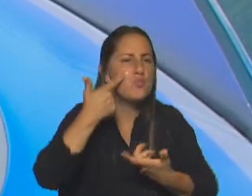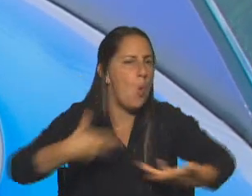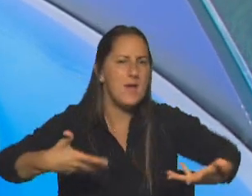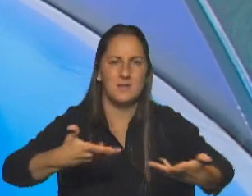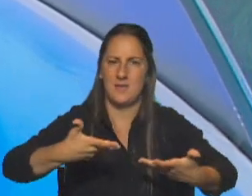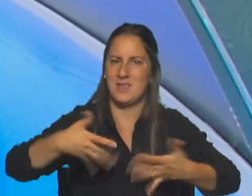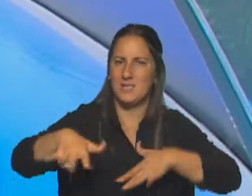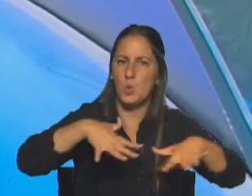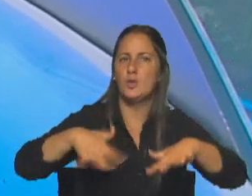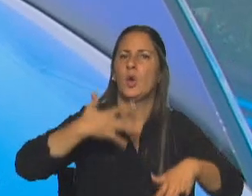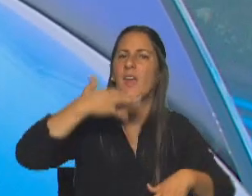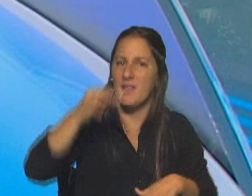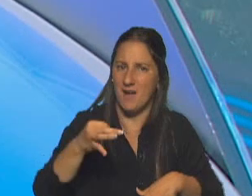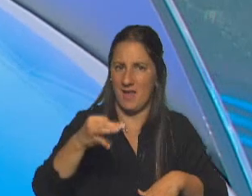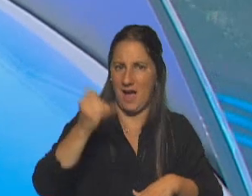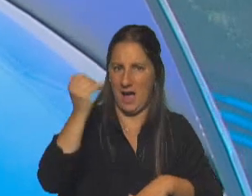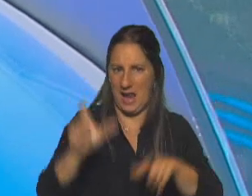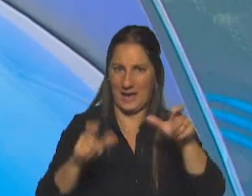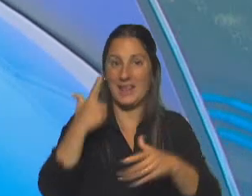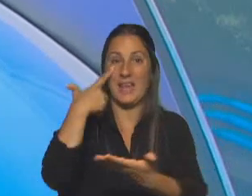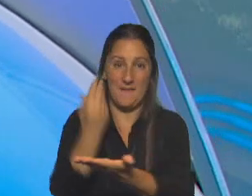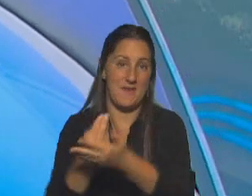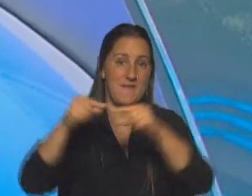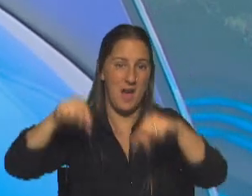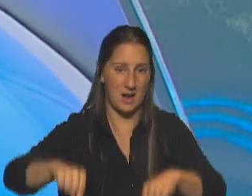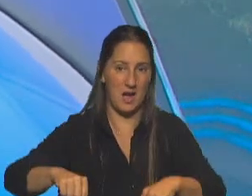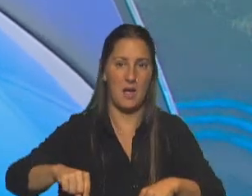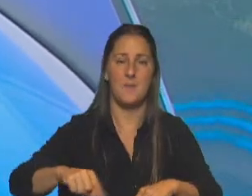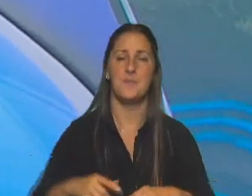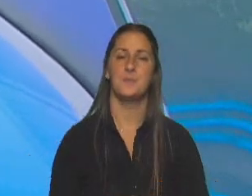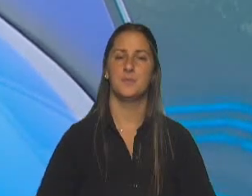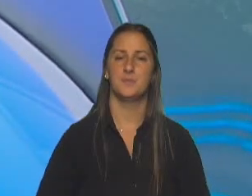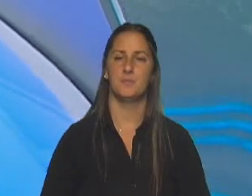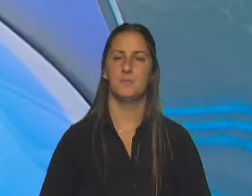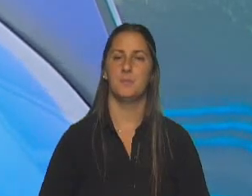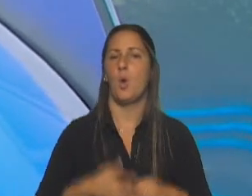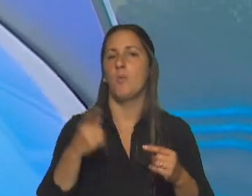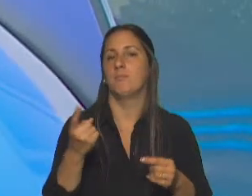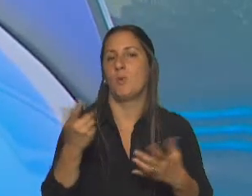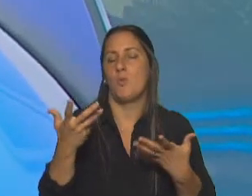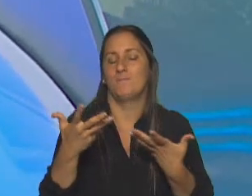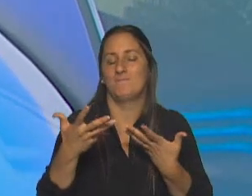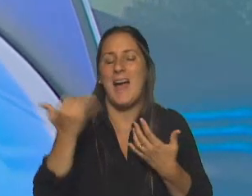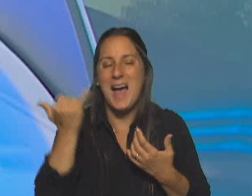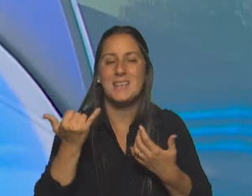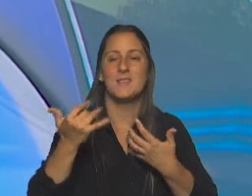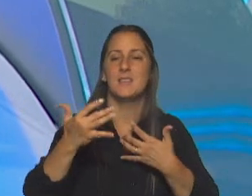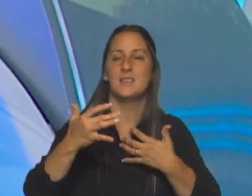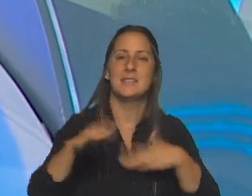de los porteños que vivimos acá, pero no tenemos una grúa, como mucho nos puede llevar el auto, no